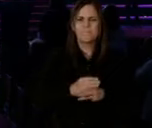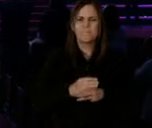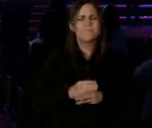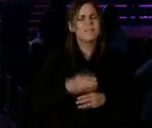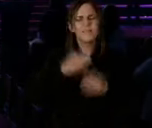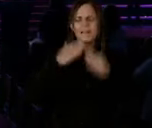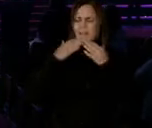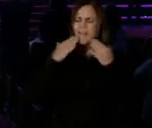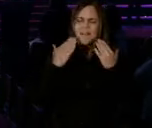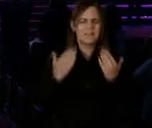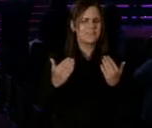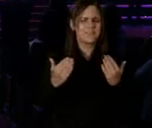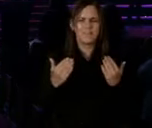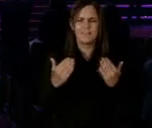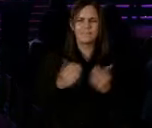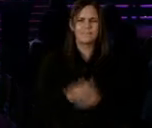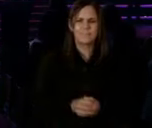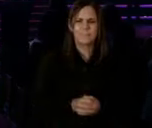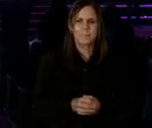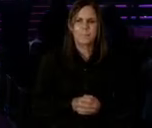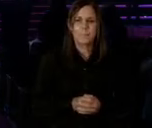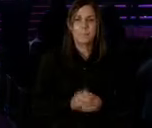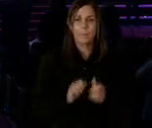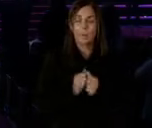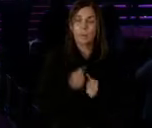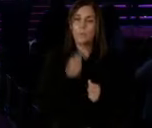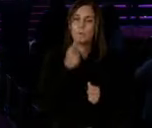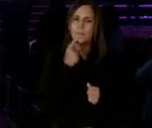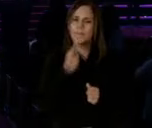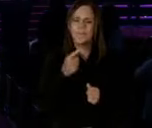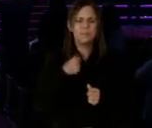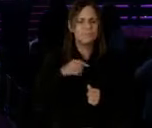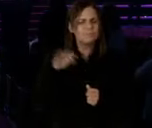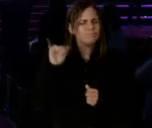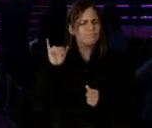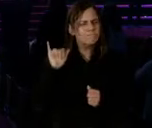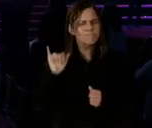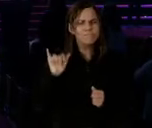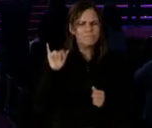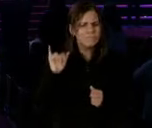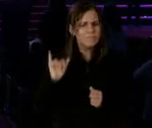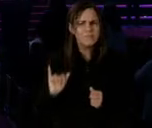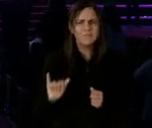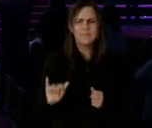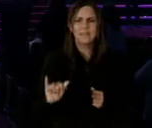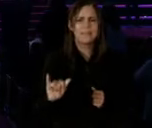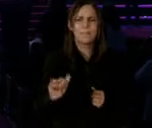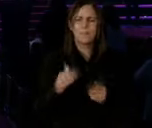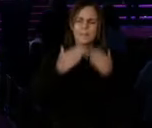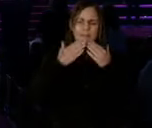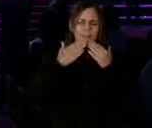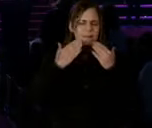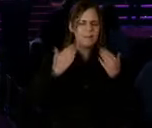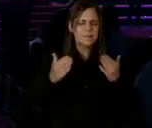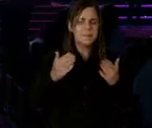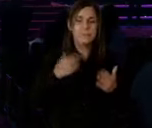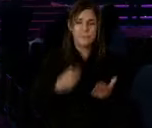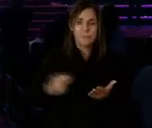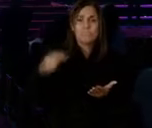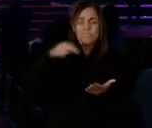Gracias. Como les dije, viviré eternamente agradecida de estar plantada en el mejor lugar, con los